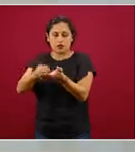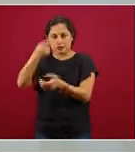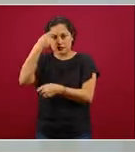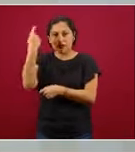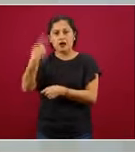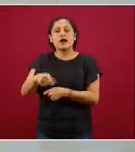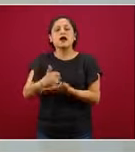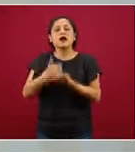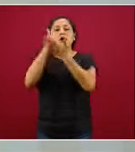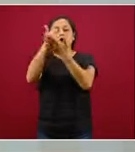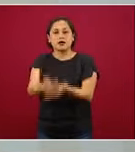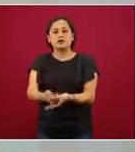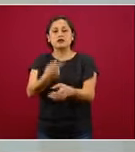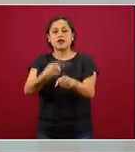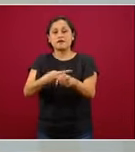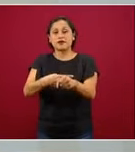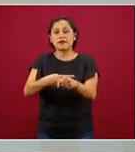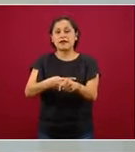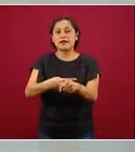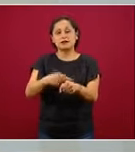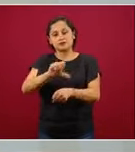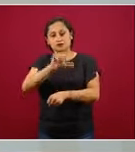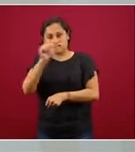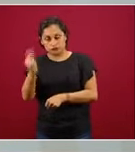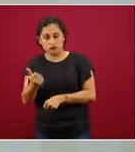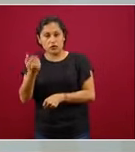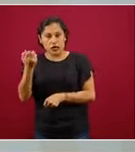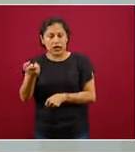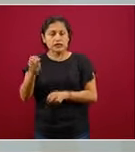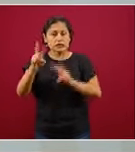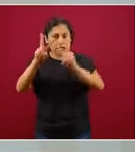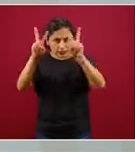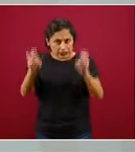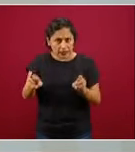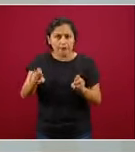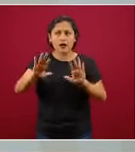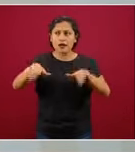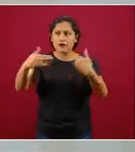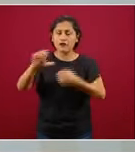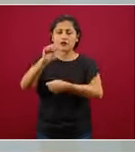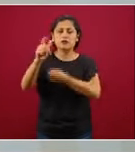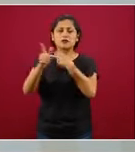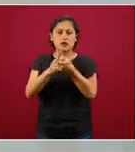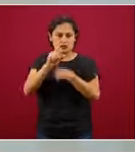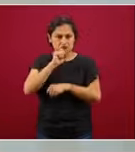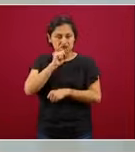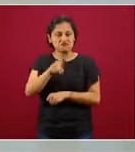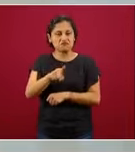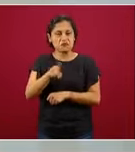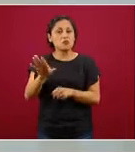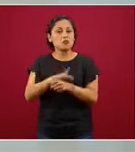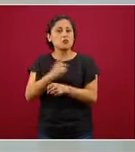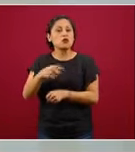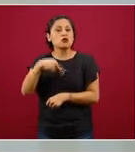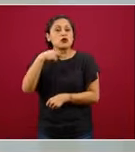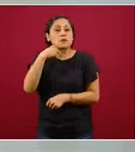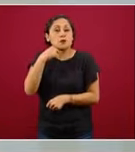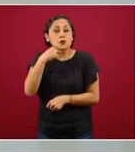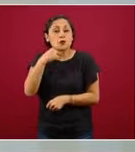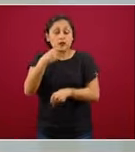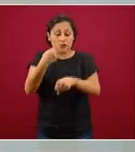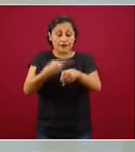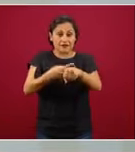tendencia creciente en los distintos países, el abordar de manera integral el gran problema de las enfermedades no